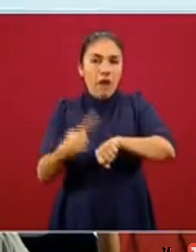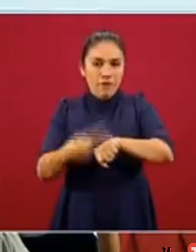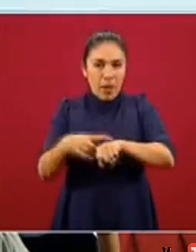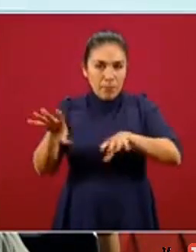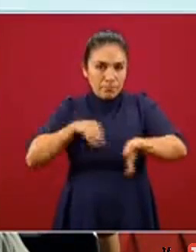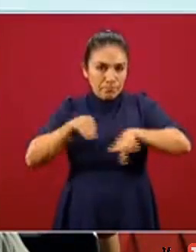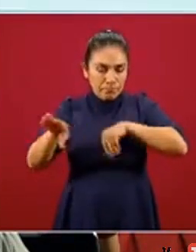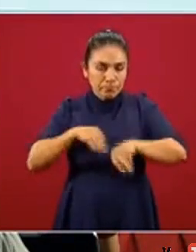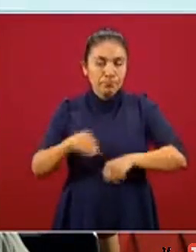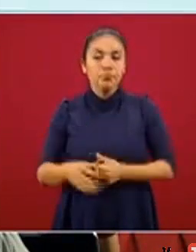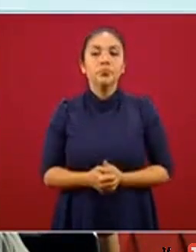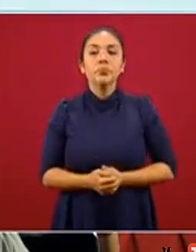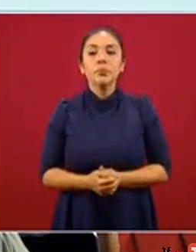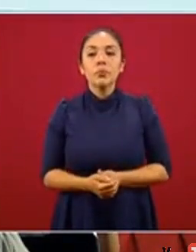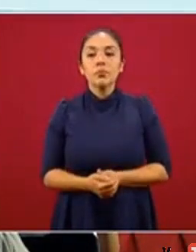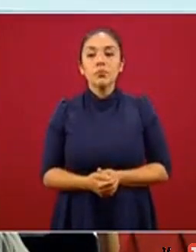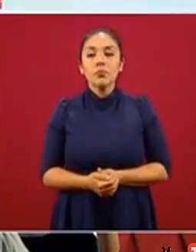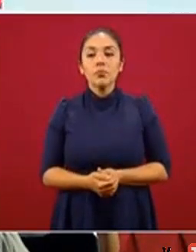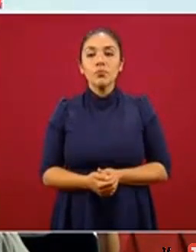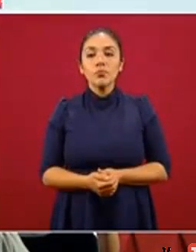La siguiente.